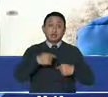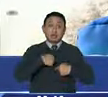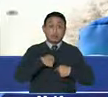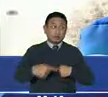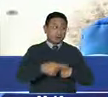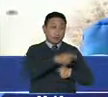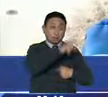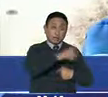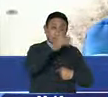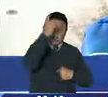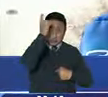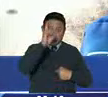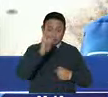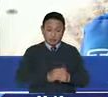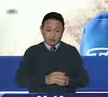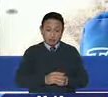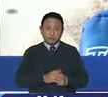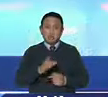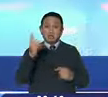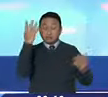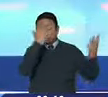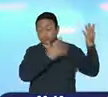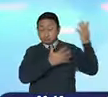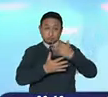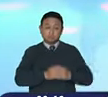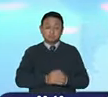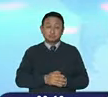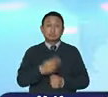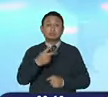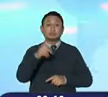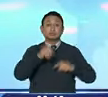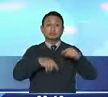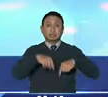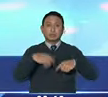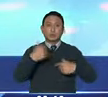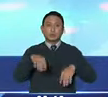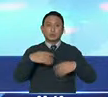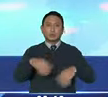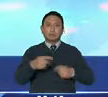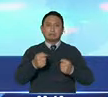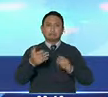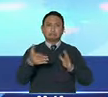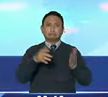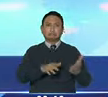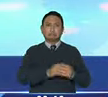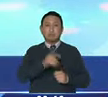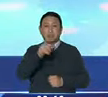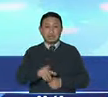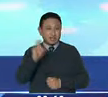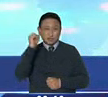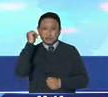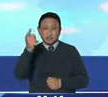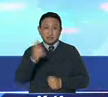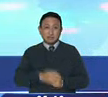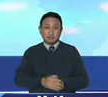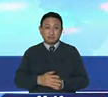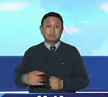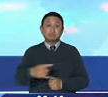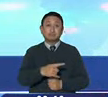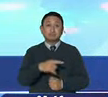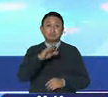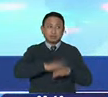que me tenían a mí y todo fue una confusión. Los dos amigos vieron la muerte de cerca. La muchedumbre no escuchaba razones, peor cuando por su